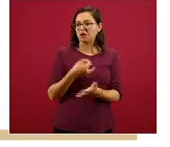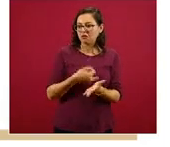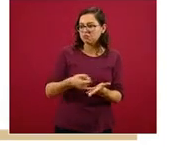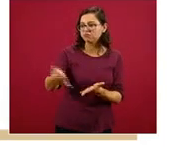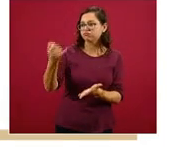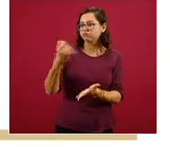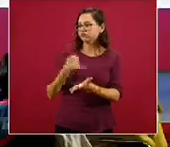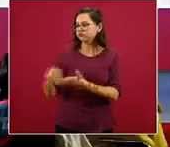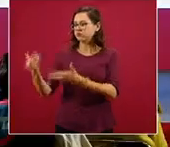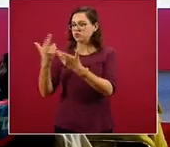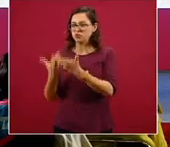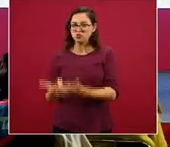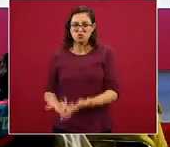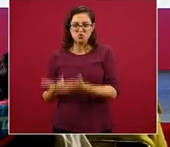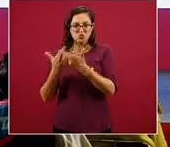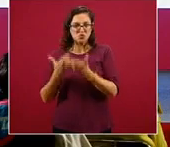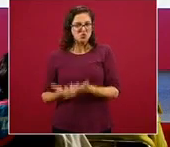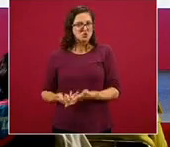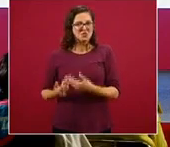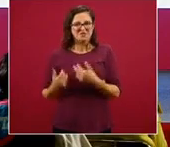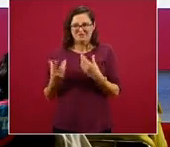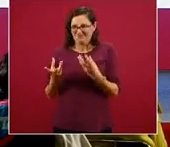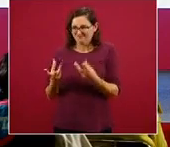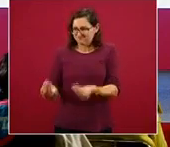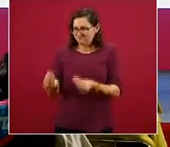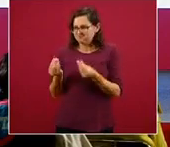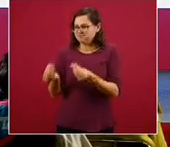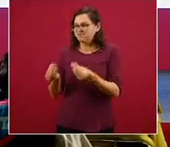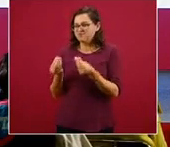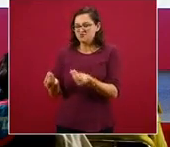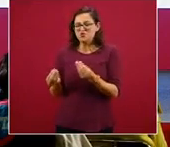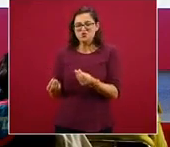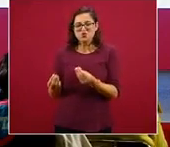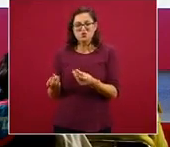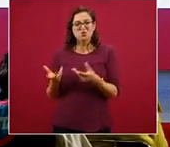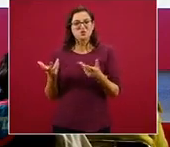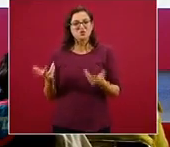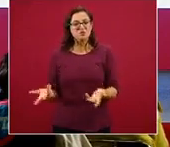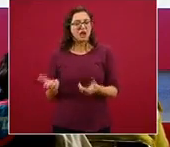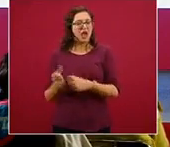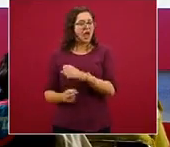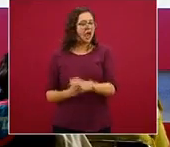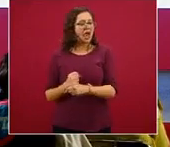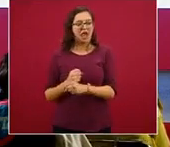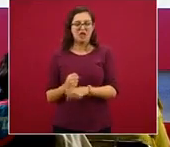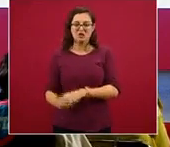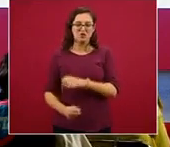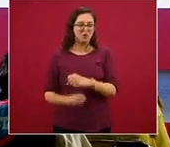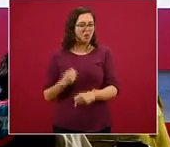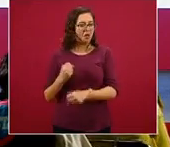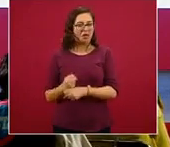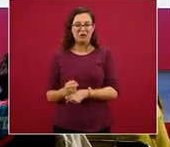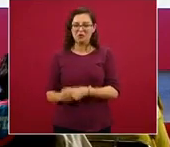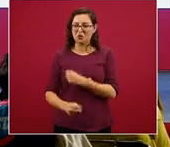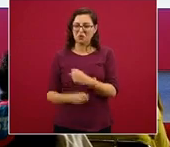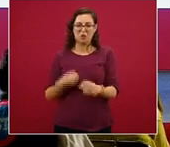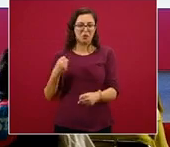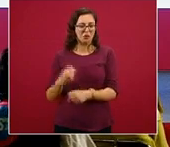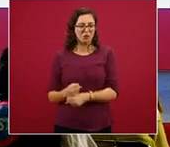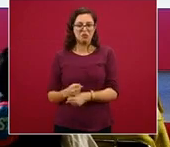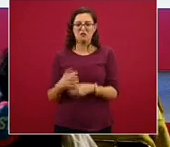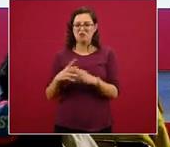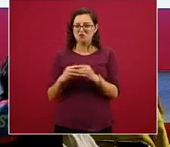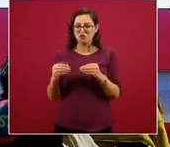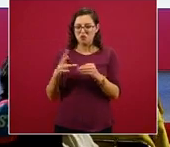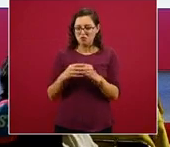qué? Si tenemos esa base material, esa base fuerte de agricultura milenaria y tenemos una gran capacidad de producción de frutas y